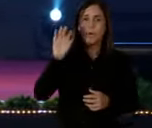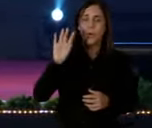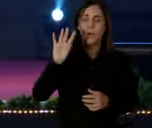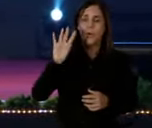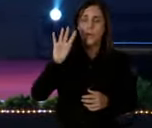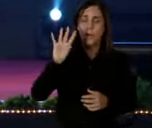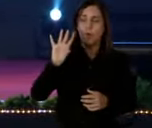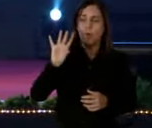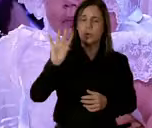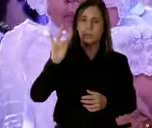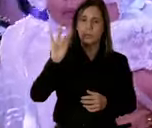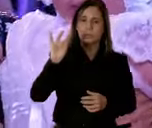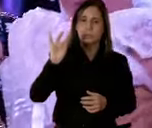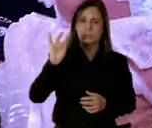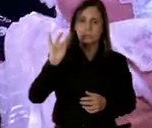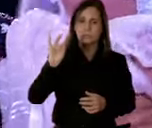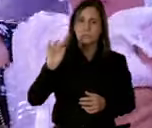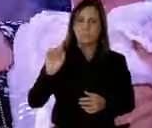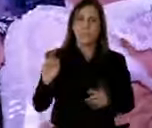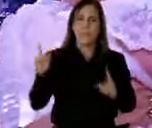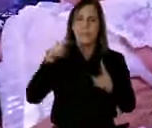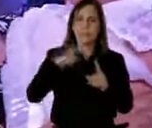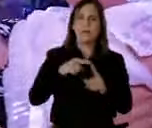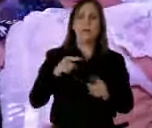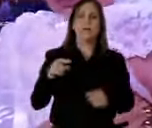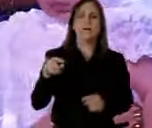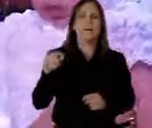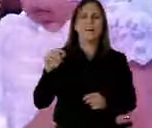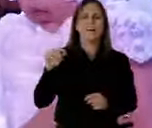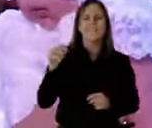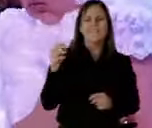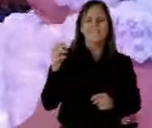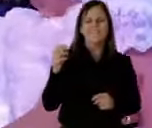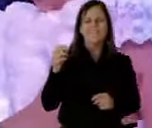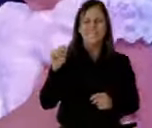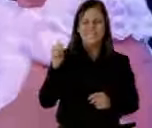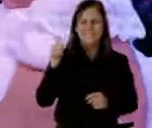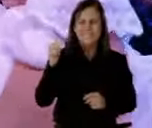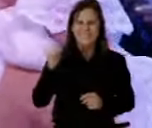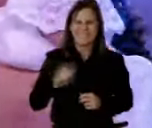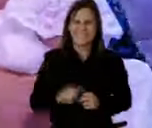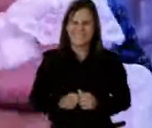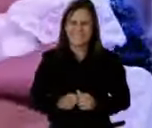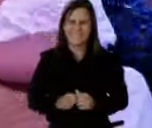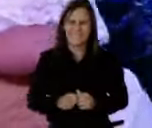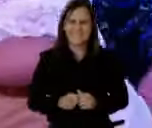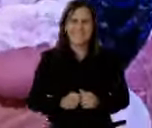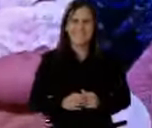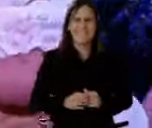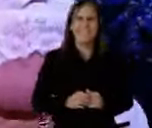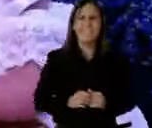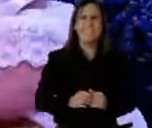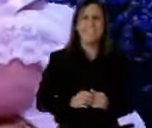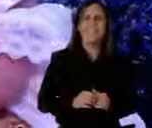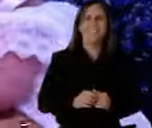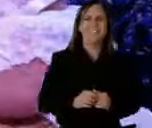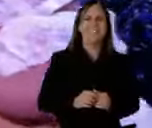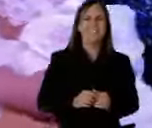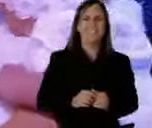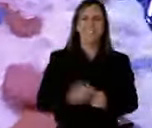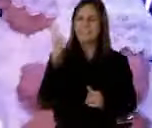el pastor Juan Carlos Harrigan, el pastor Sammy Rodríguez, nuestro apóstol Wanda Rolón, y alguna sorpresa que le tenemos en